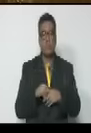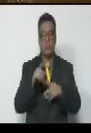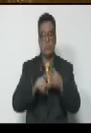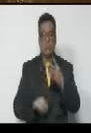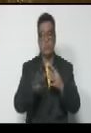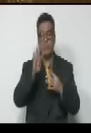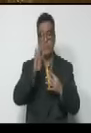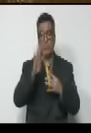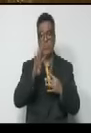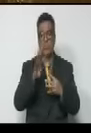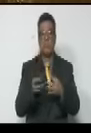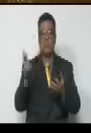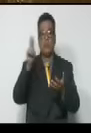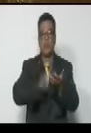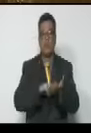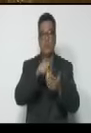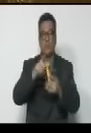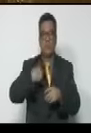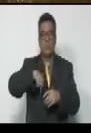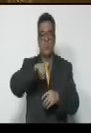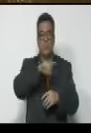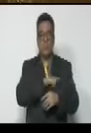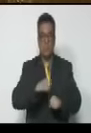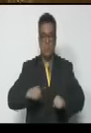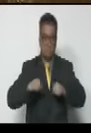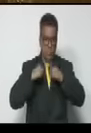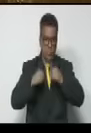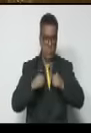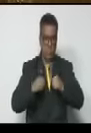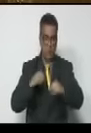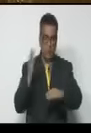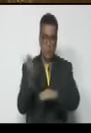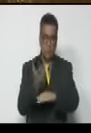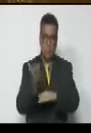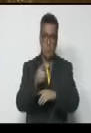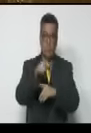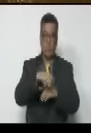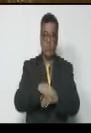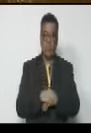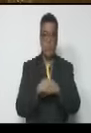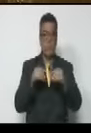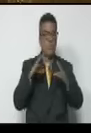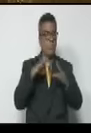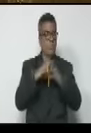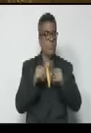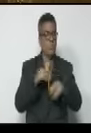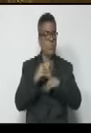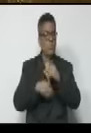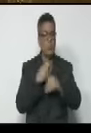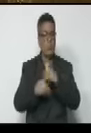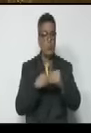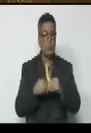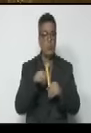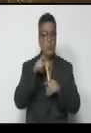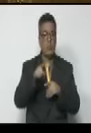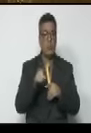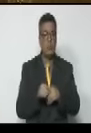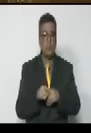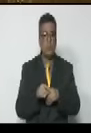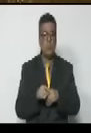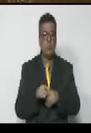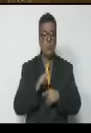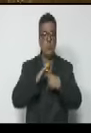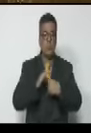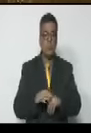Cuarto, reiterar nuestra más firme condena a todas las medidas